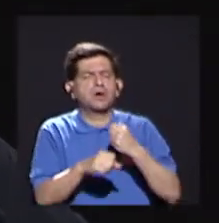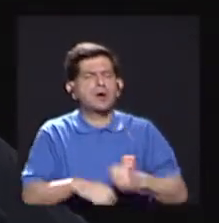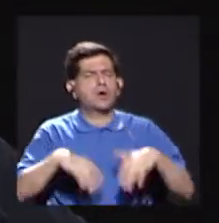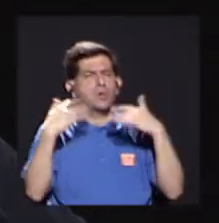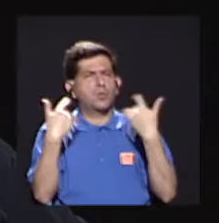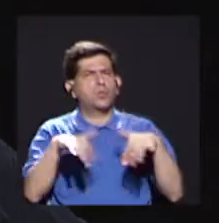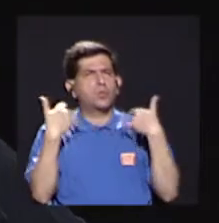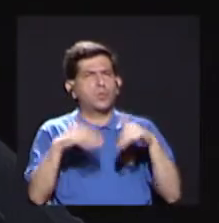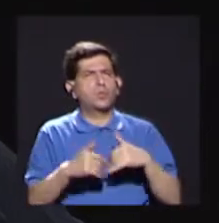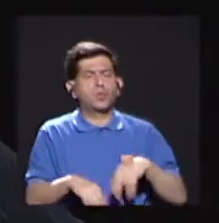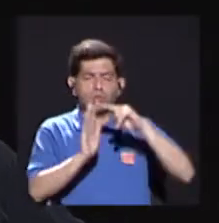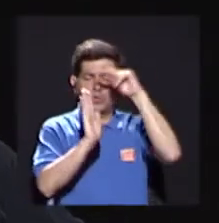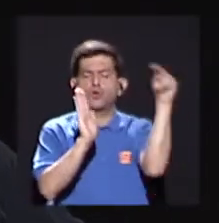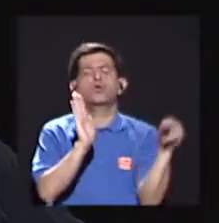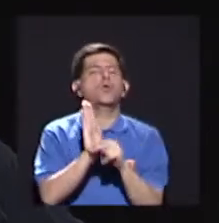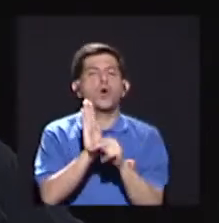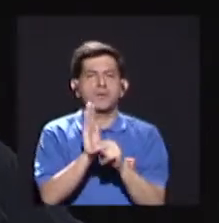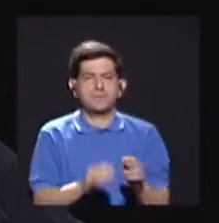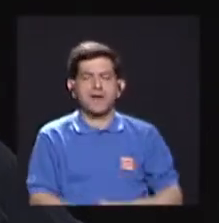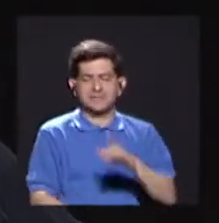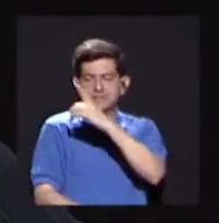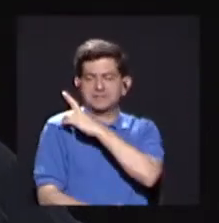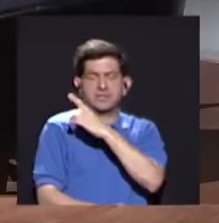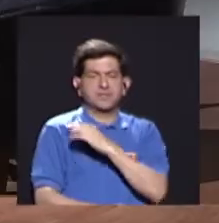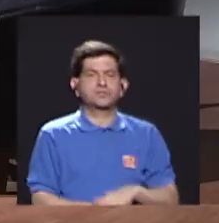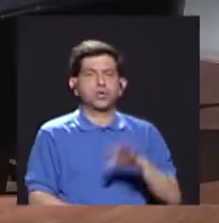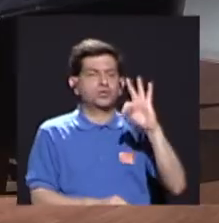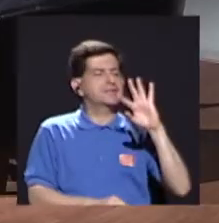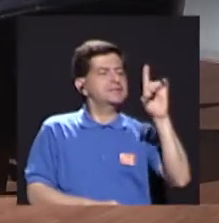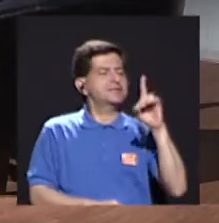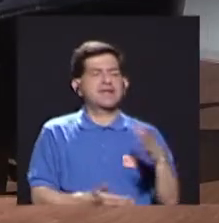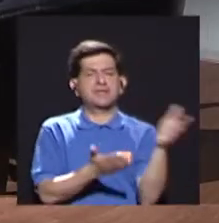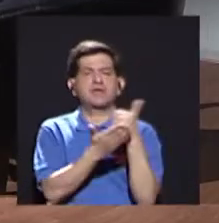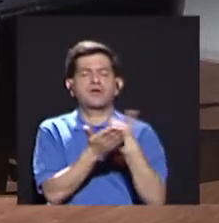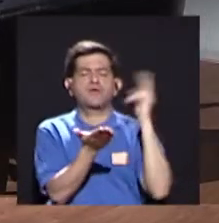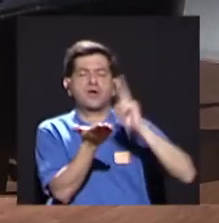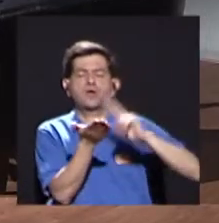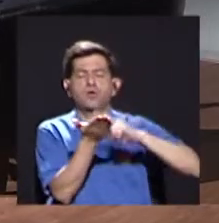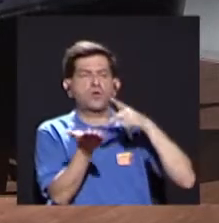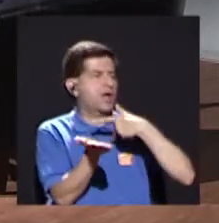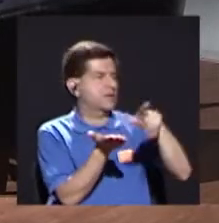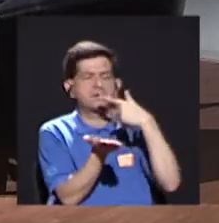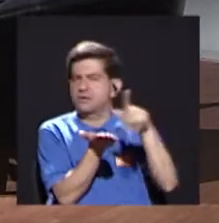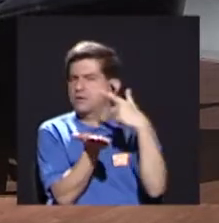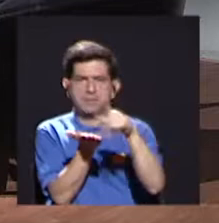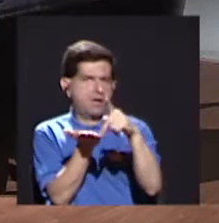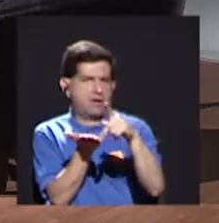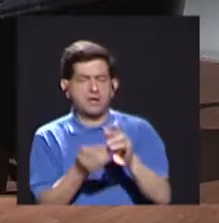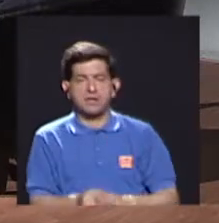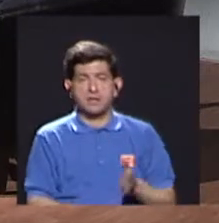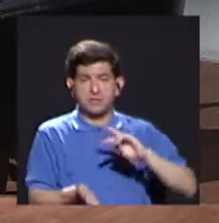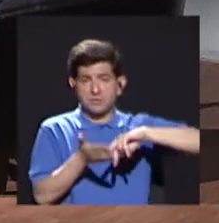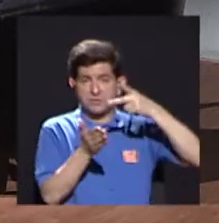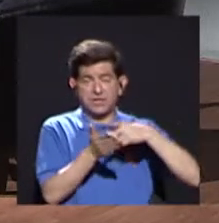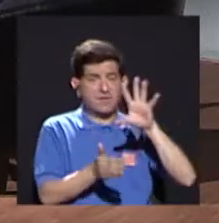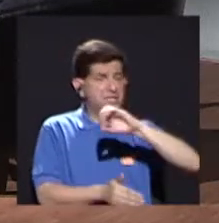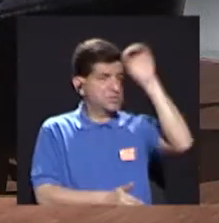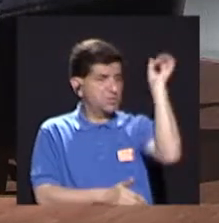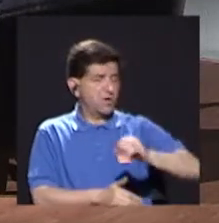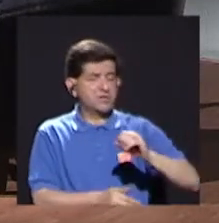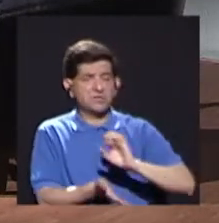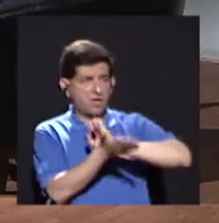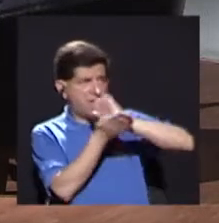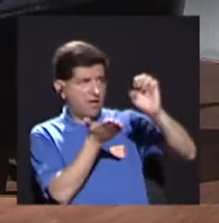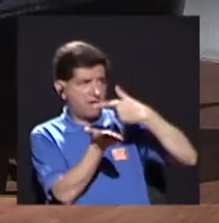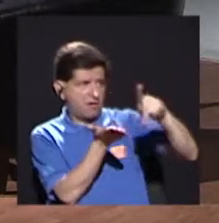de orden normativo para que la dirección de tributación directa pueda cobrar los impuestos que nos han estado pagando y que nos llevan a un 50 por ciento de evasión